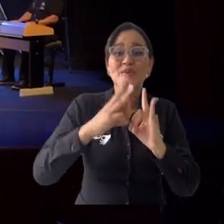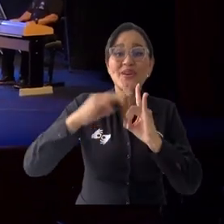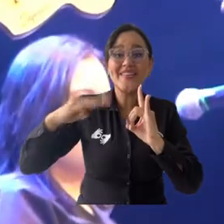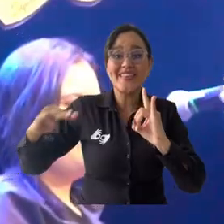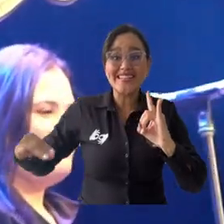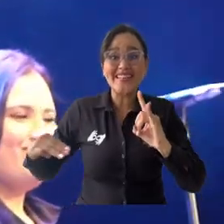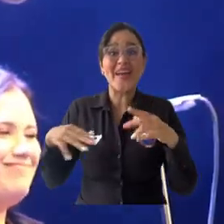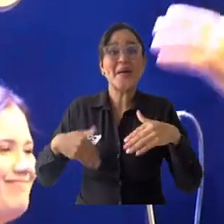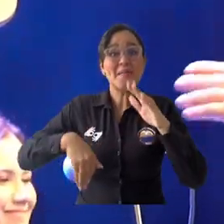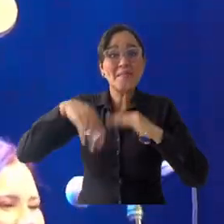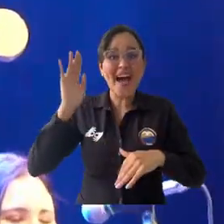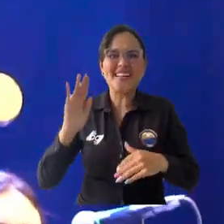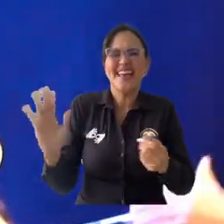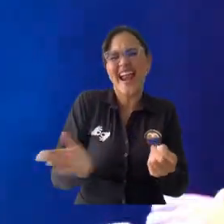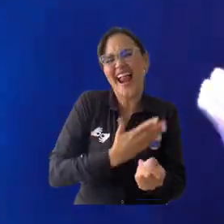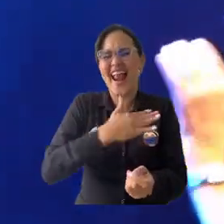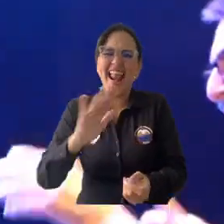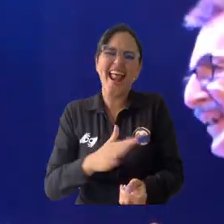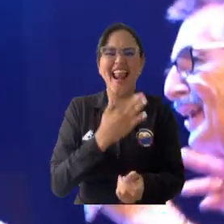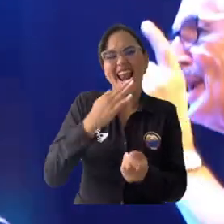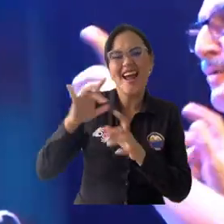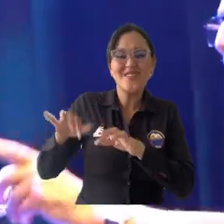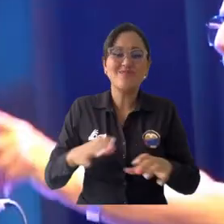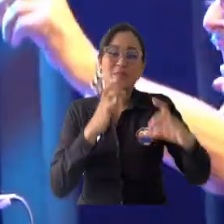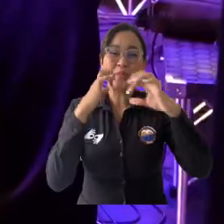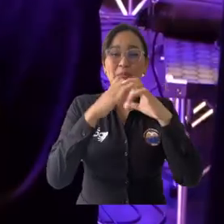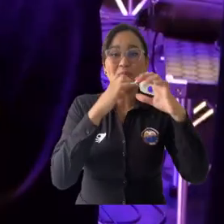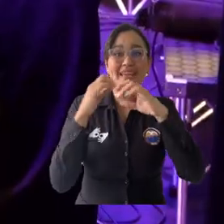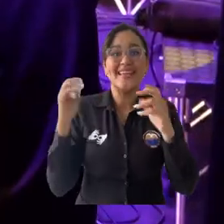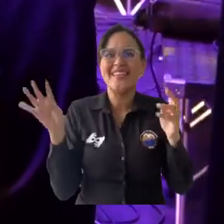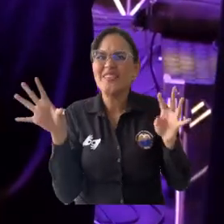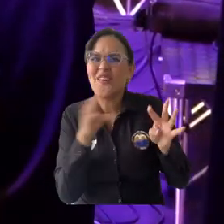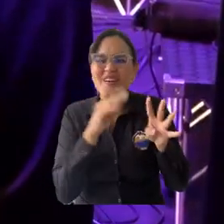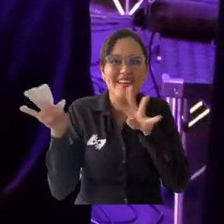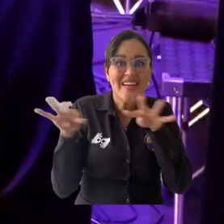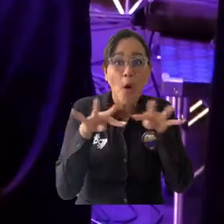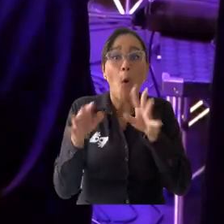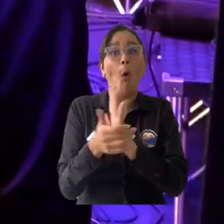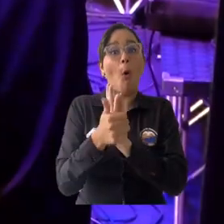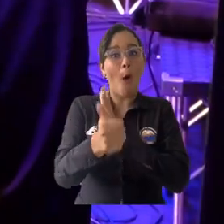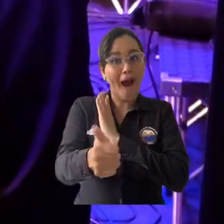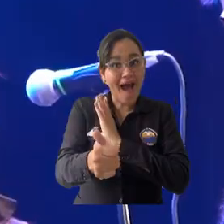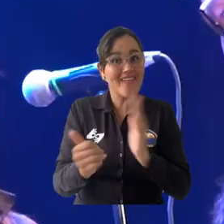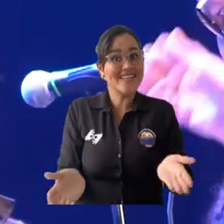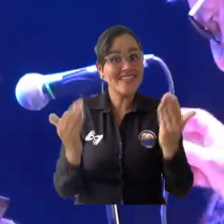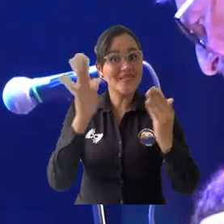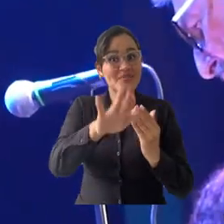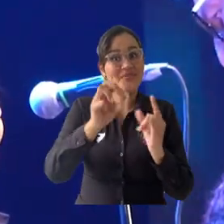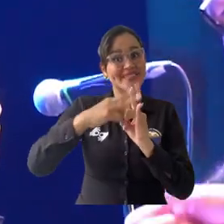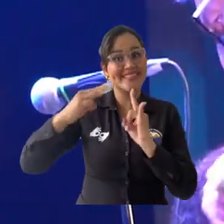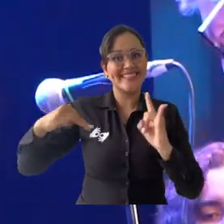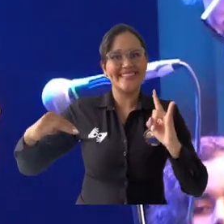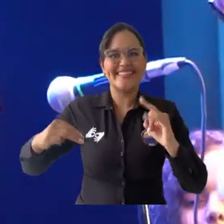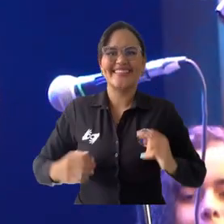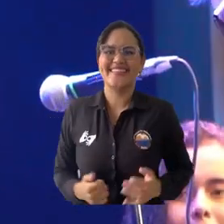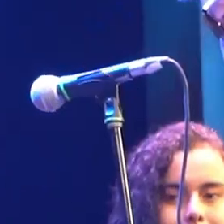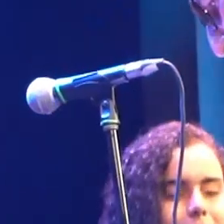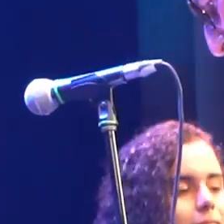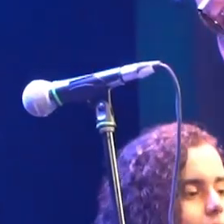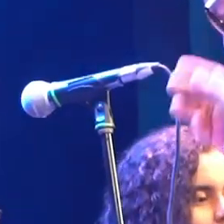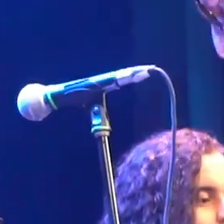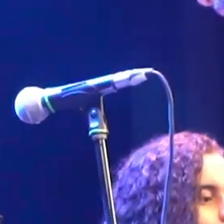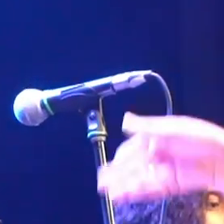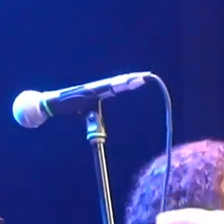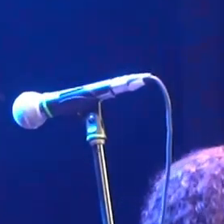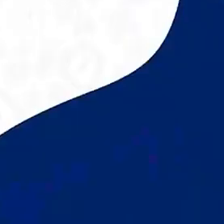Artes Musicales de la Universidad del Magdalena deleitó a cientos de espectadores y demostró los nuevos talentos que se forman en